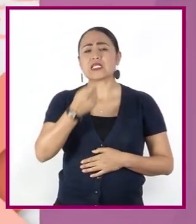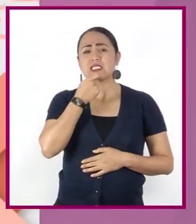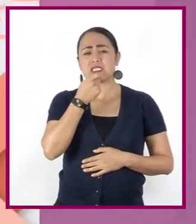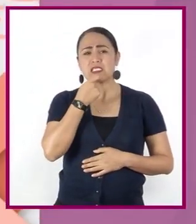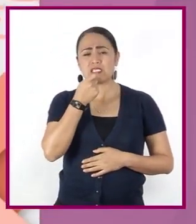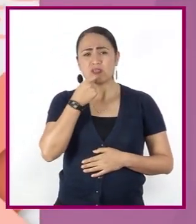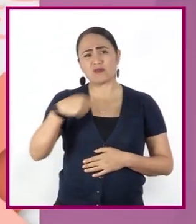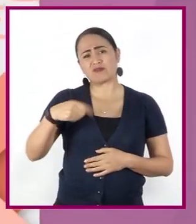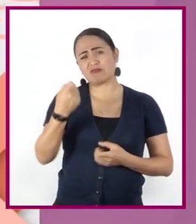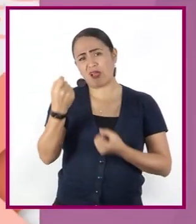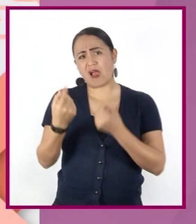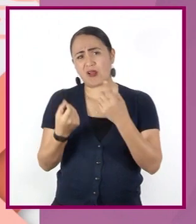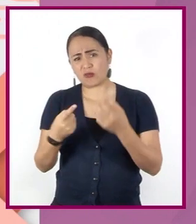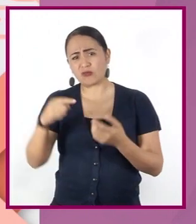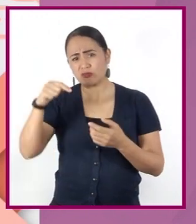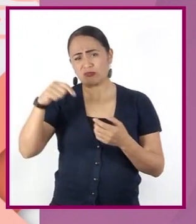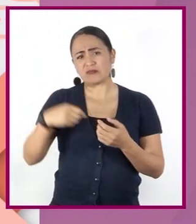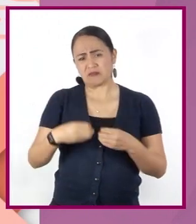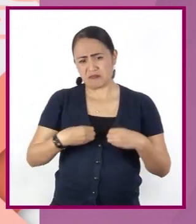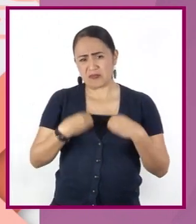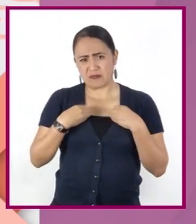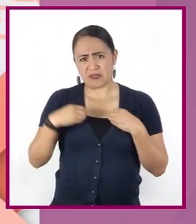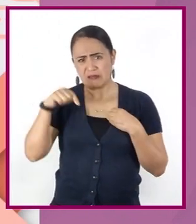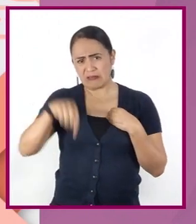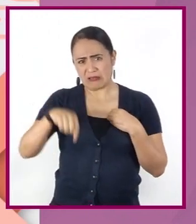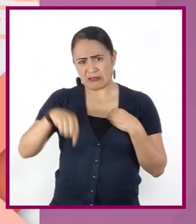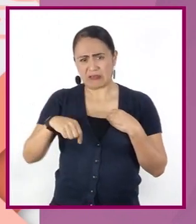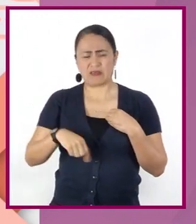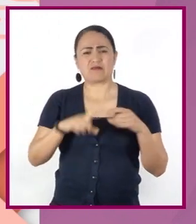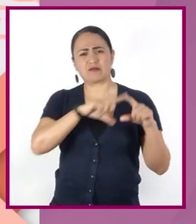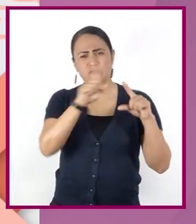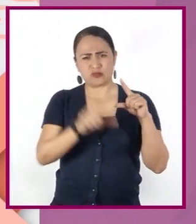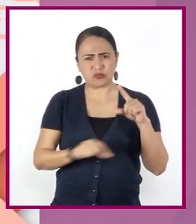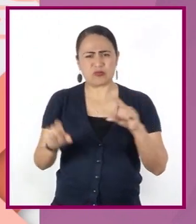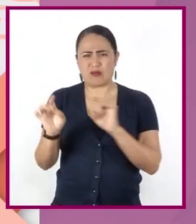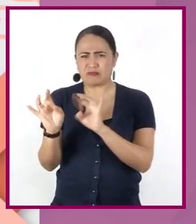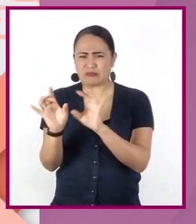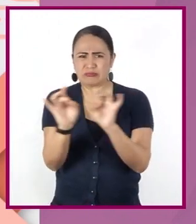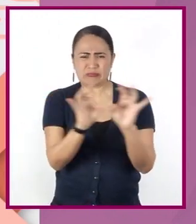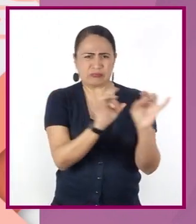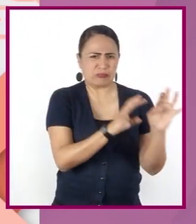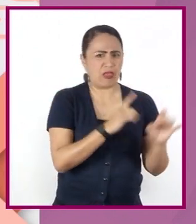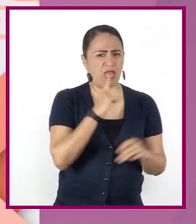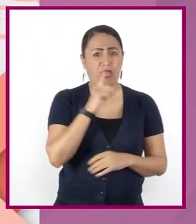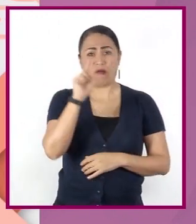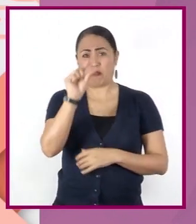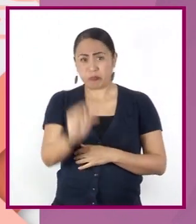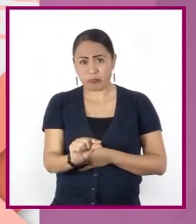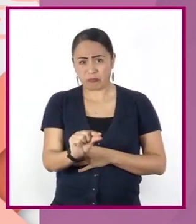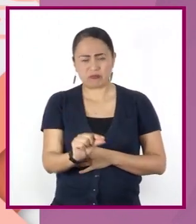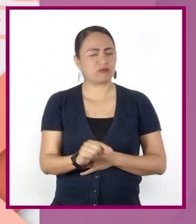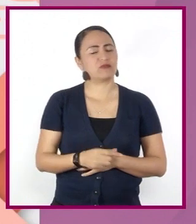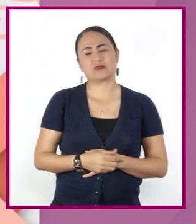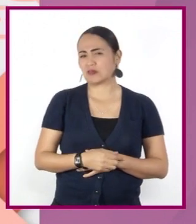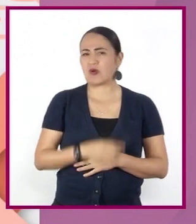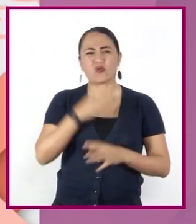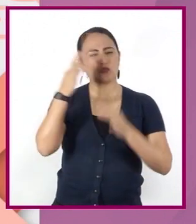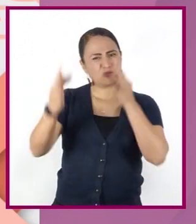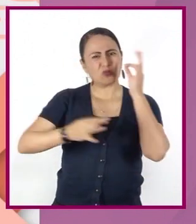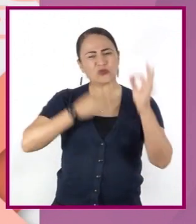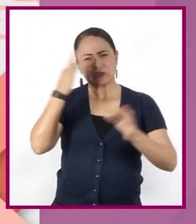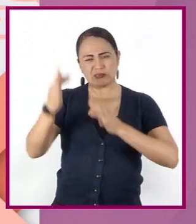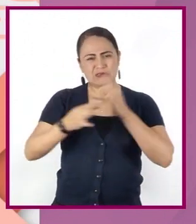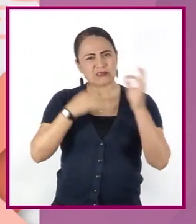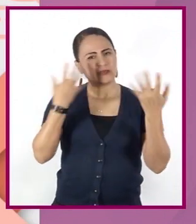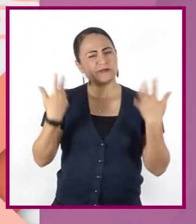viven algunos niños en nuestro país no son nada insignificantes. La noticia con datos bastante abrumadores